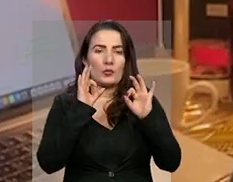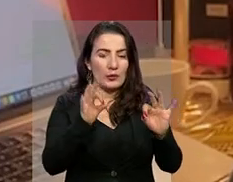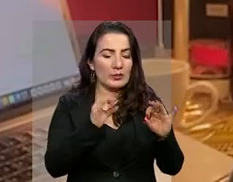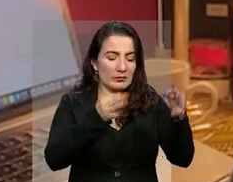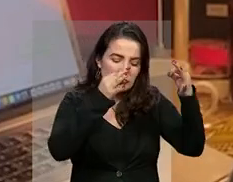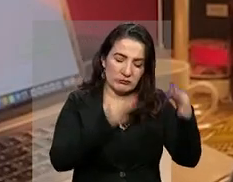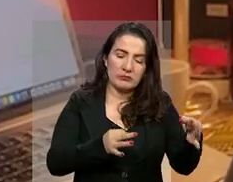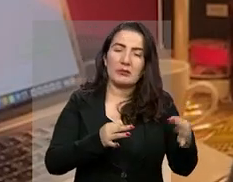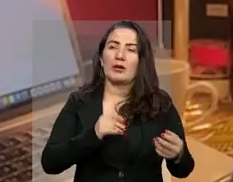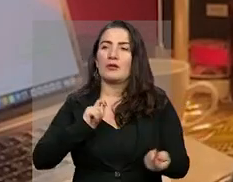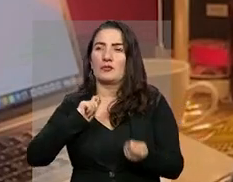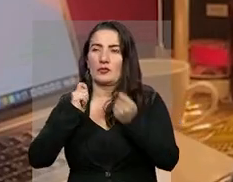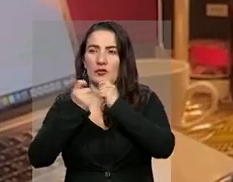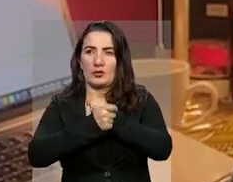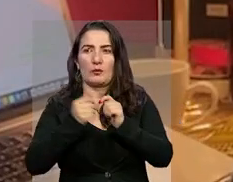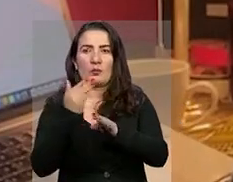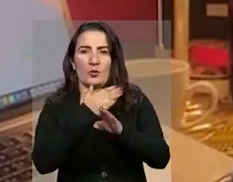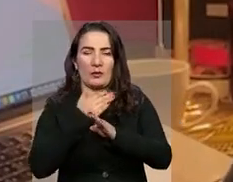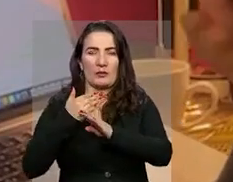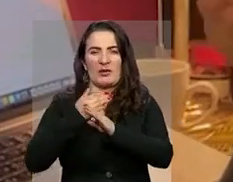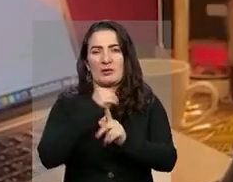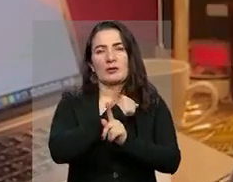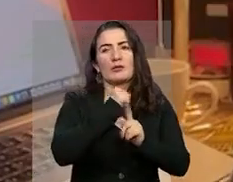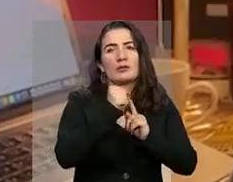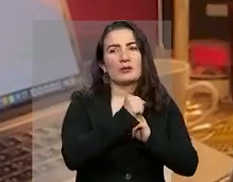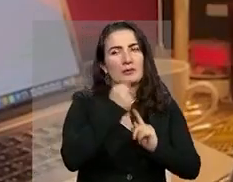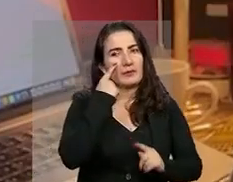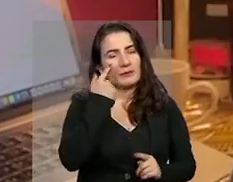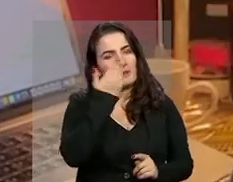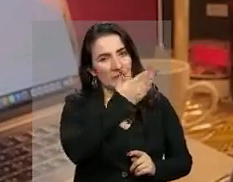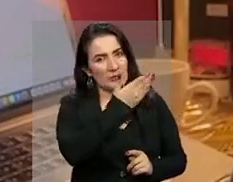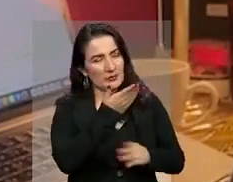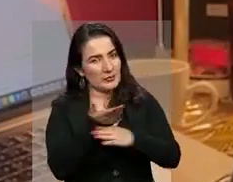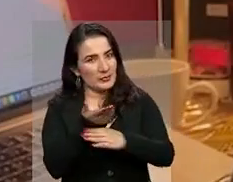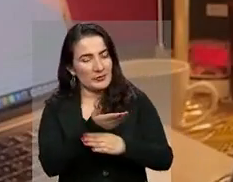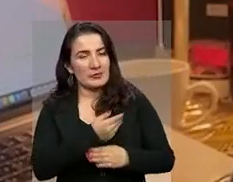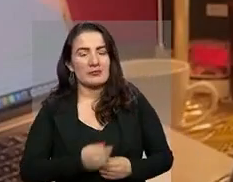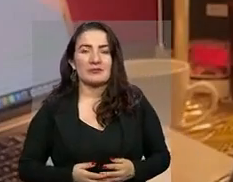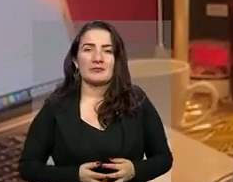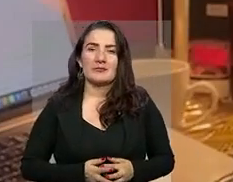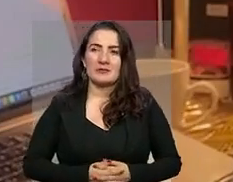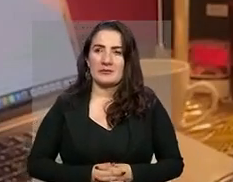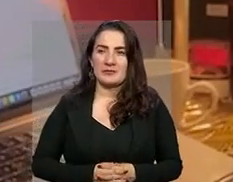es transversal a todas las problemáticas de la sociedad. Veamos qué nos van a proponer para estas elecciones. Los espero.